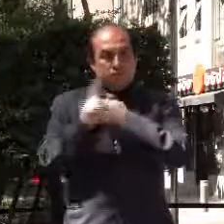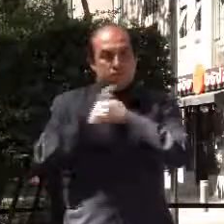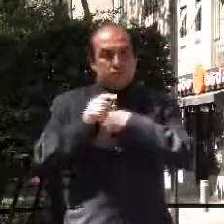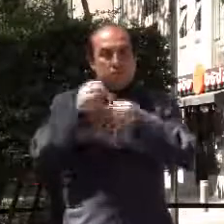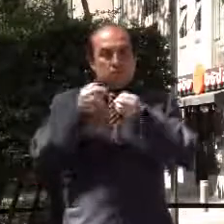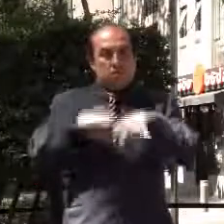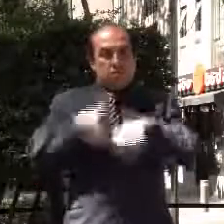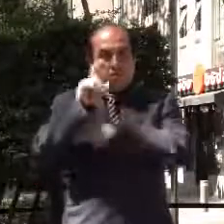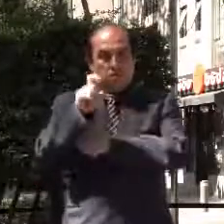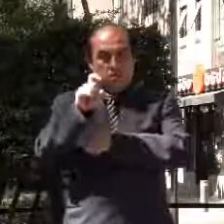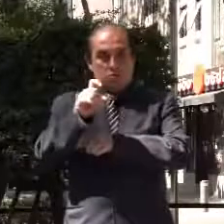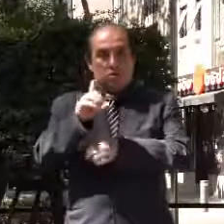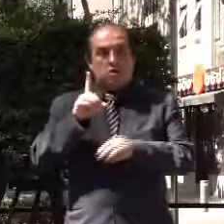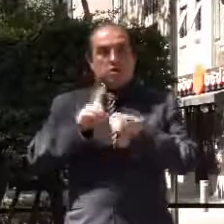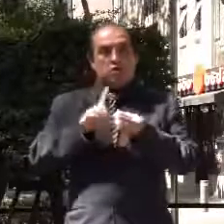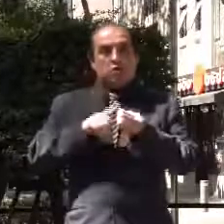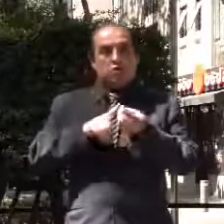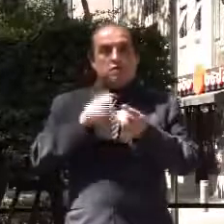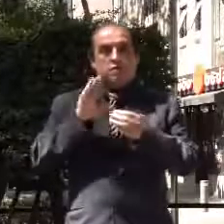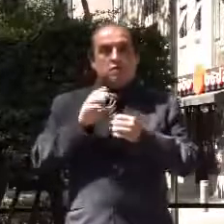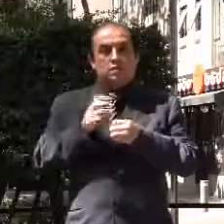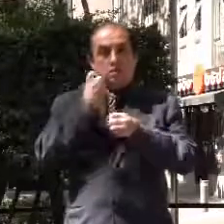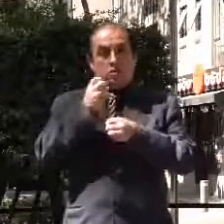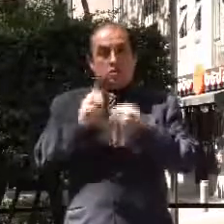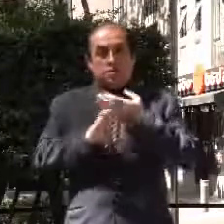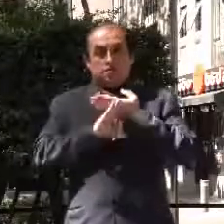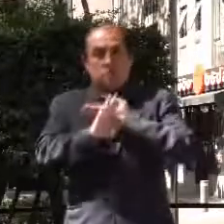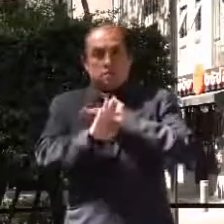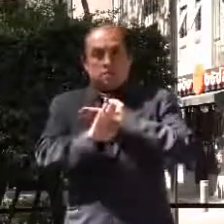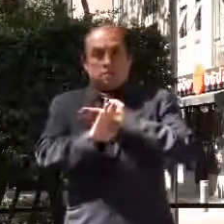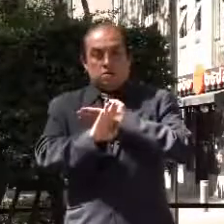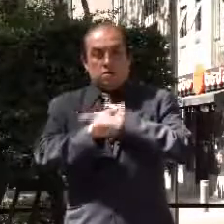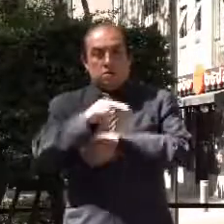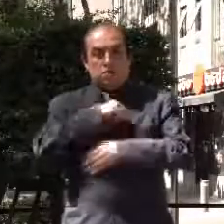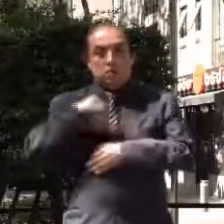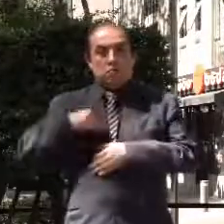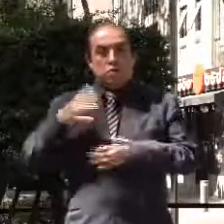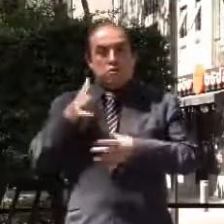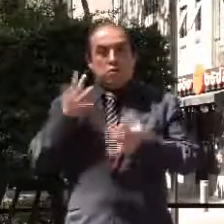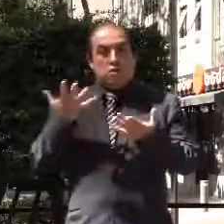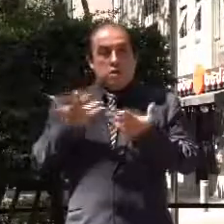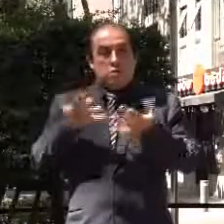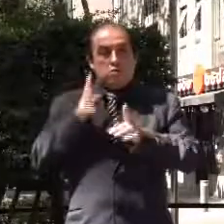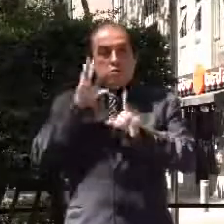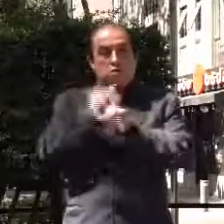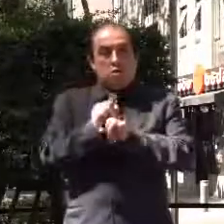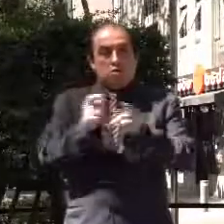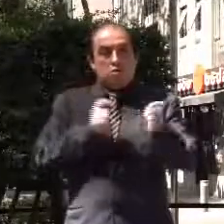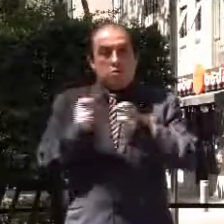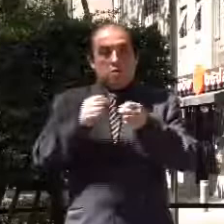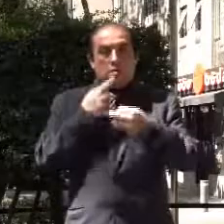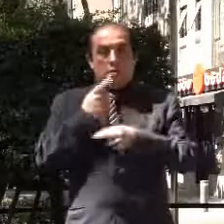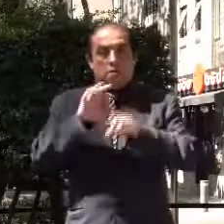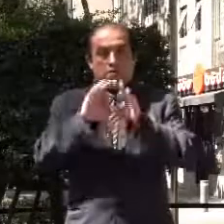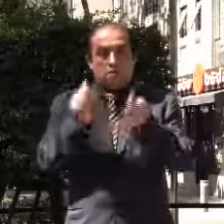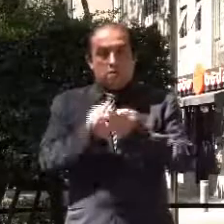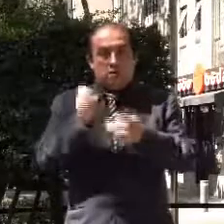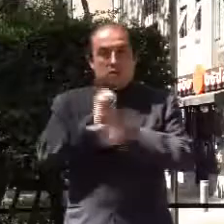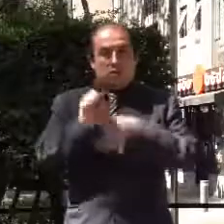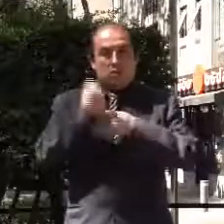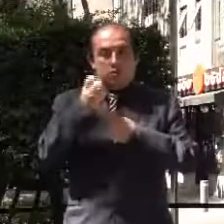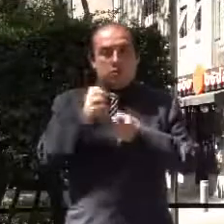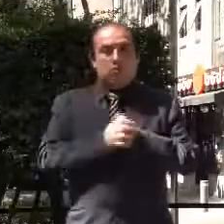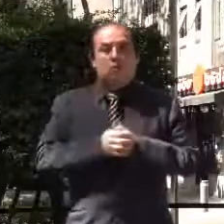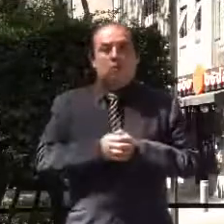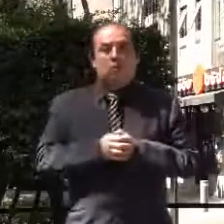donde se está evitando y obviamente lo estamos logrando controlar de mejor manera. Entonces, ya con estas